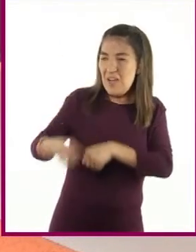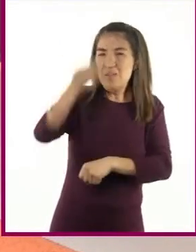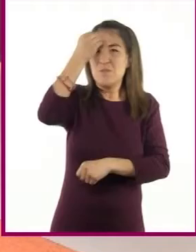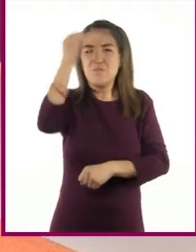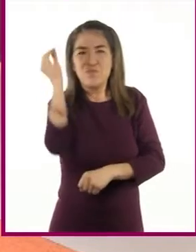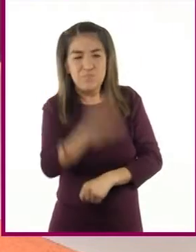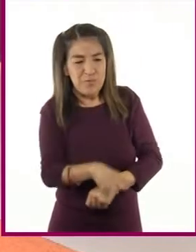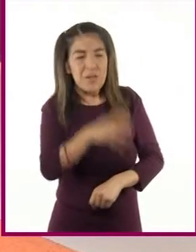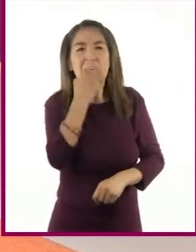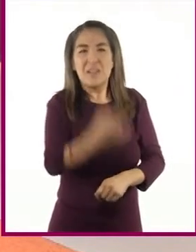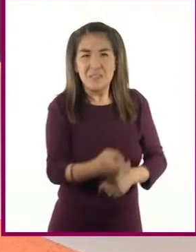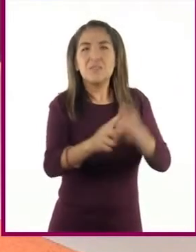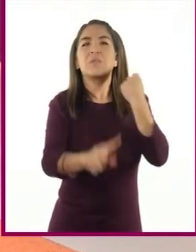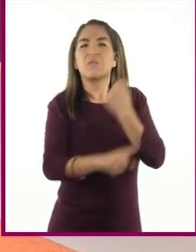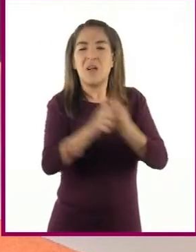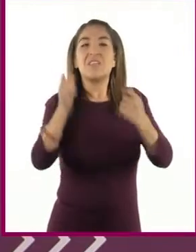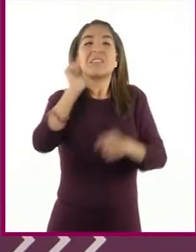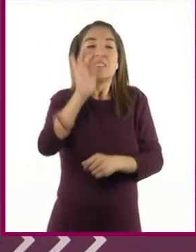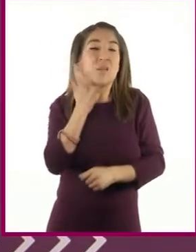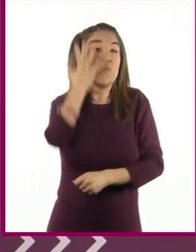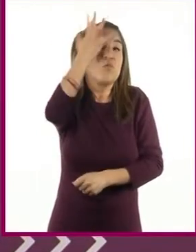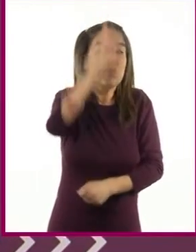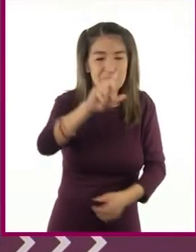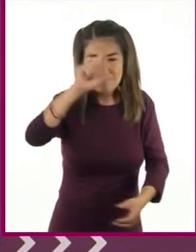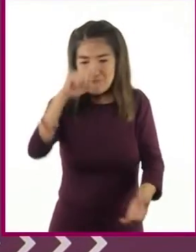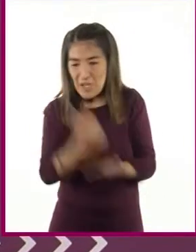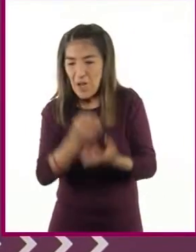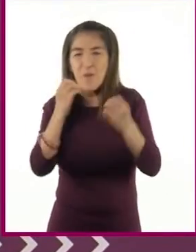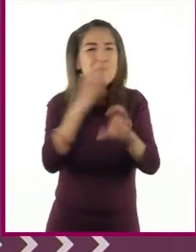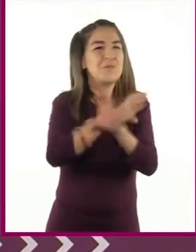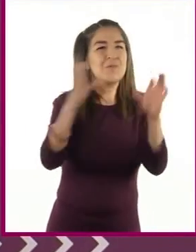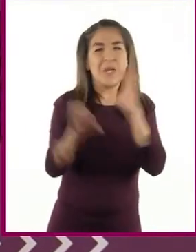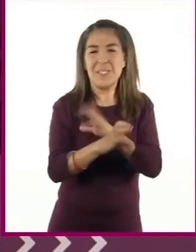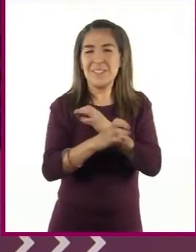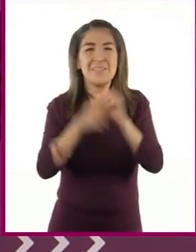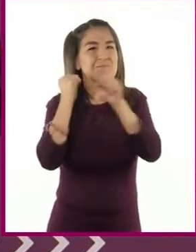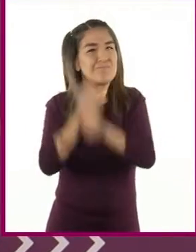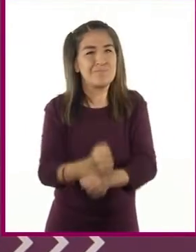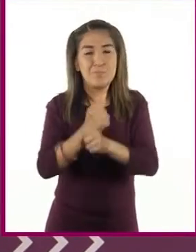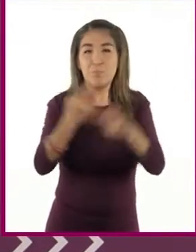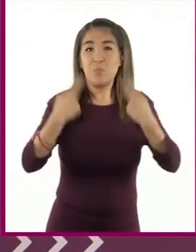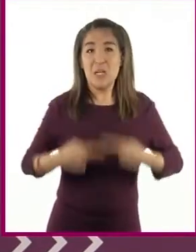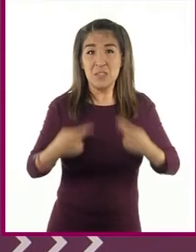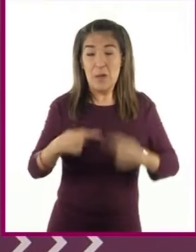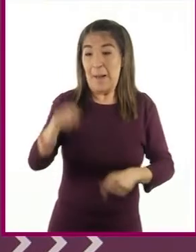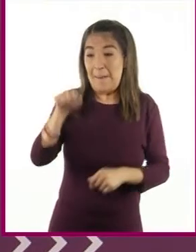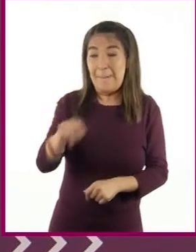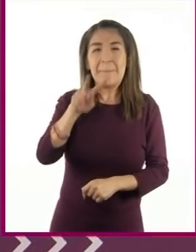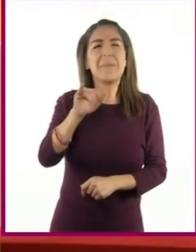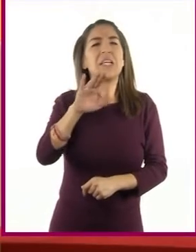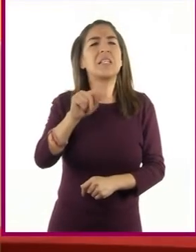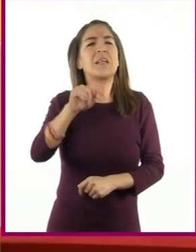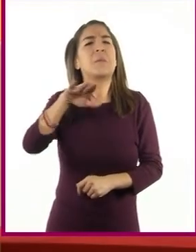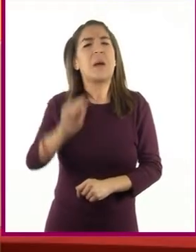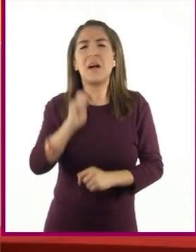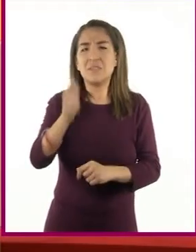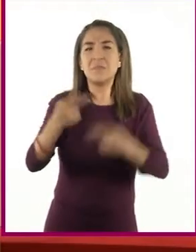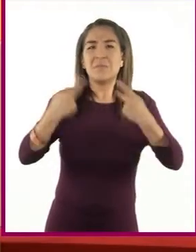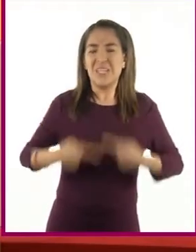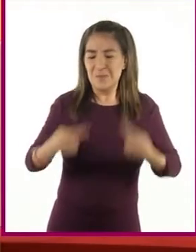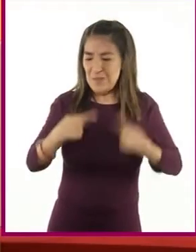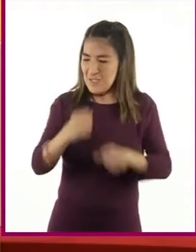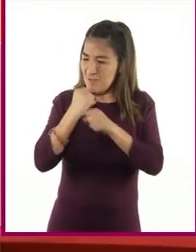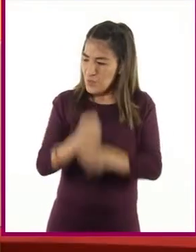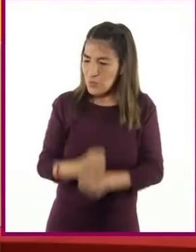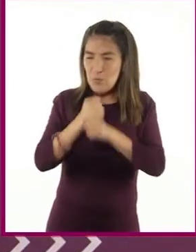sus implicaciones futuras. Las víctimas juegan un rol activo en el proceso, mientras se anima